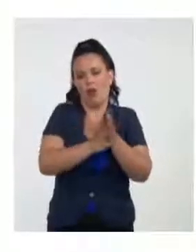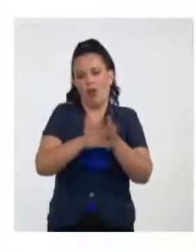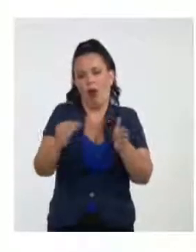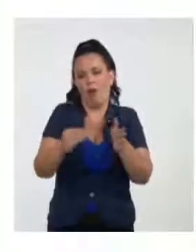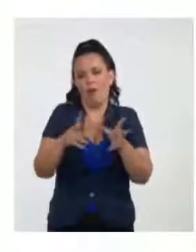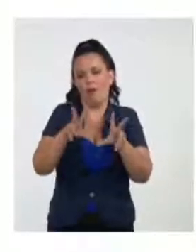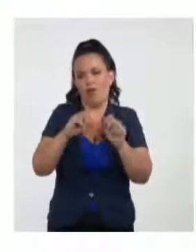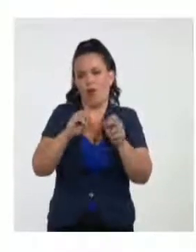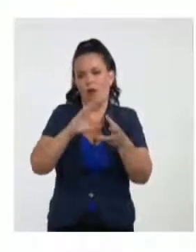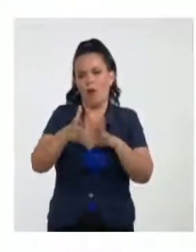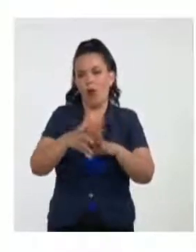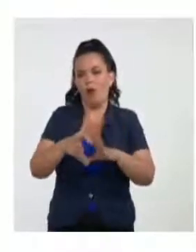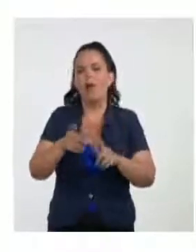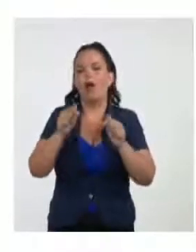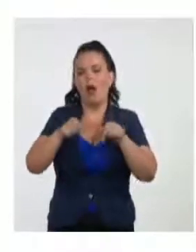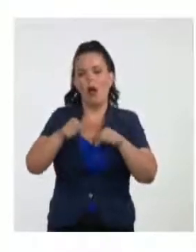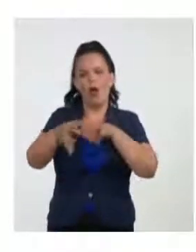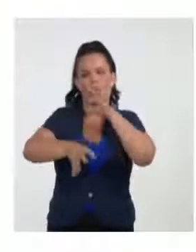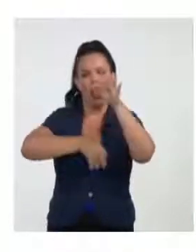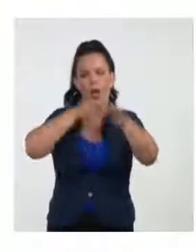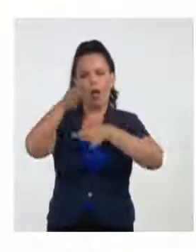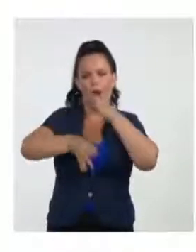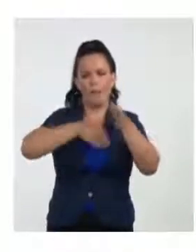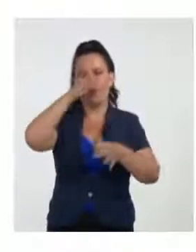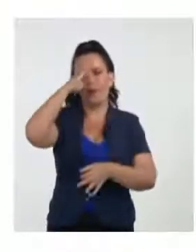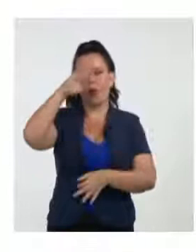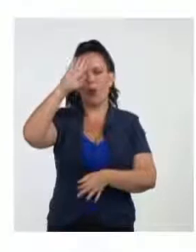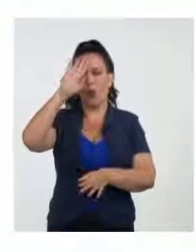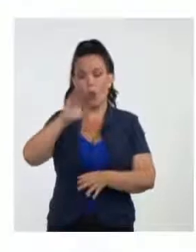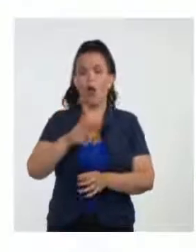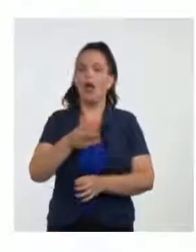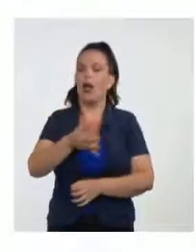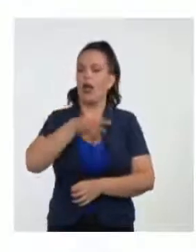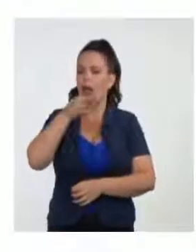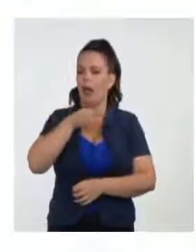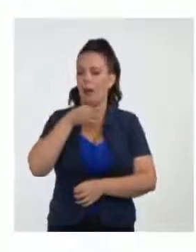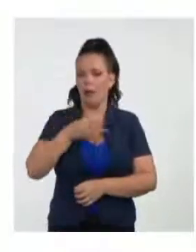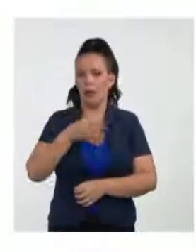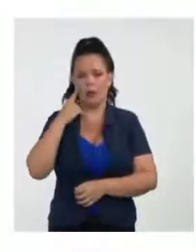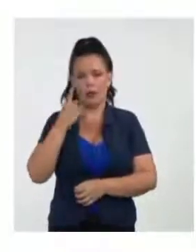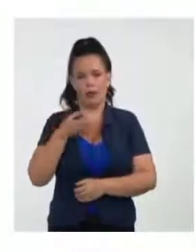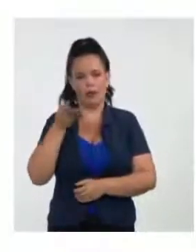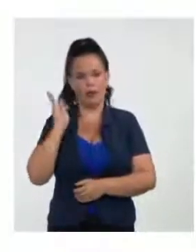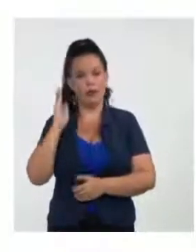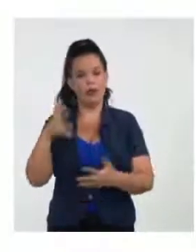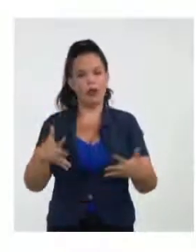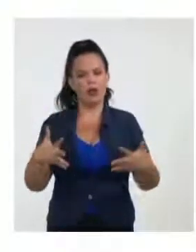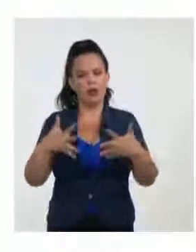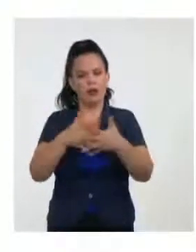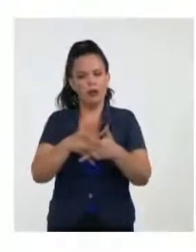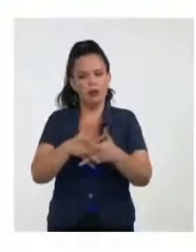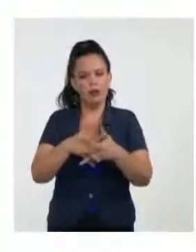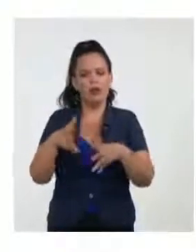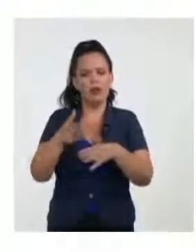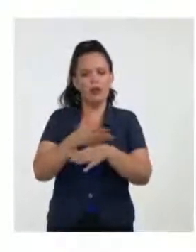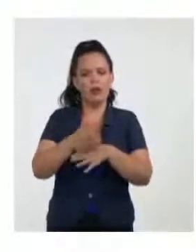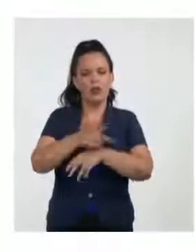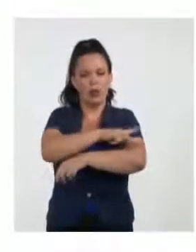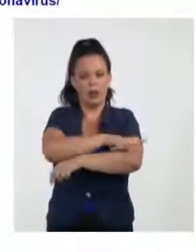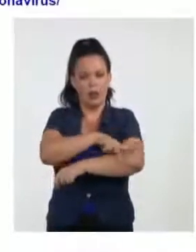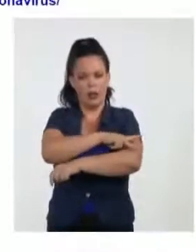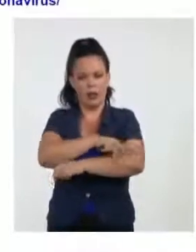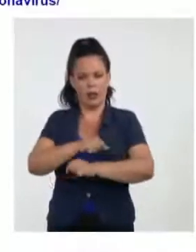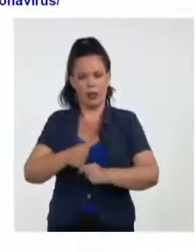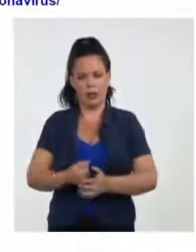de Cuba en qué posición está, pues podemos ver ahí la relación de los países. ¿Me ayudan con la